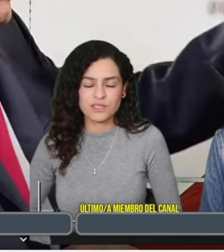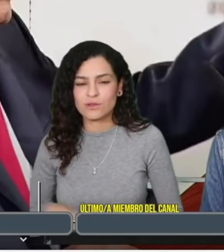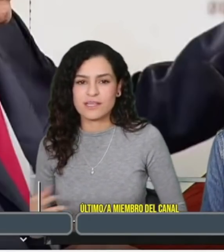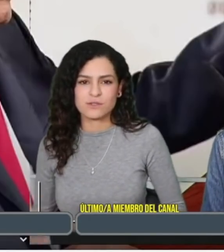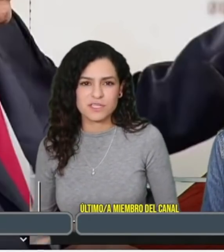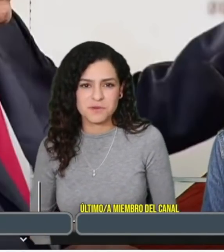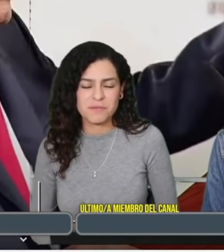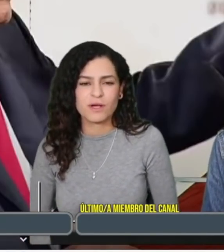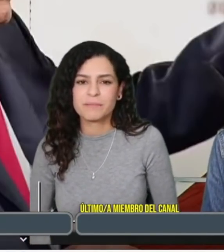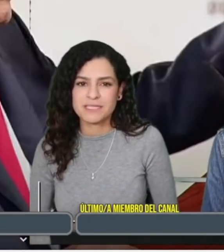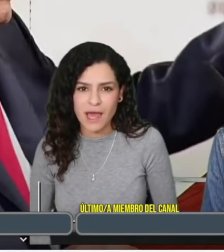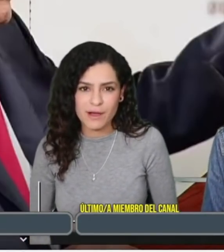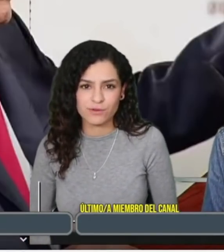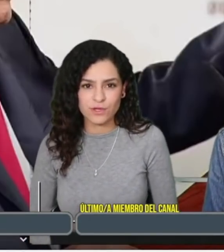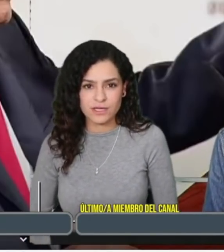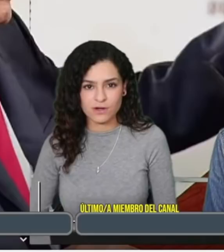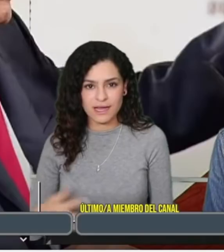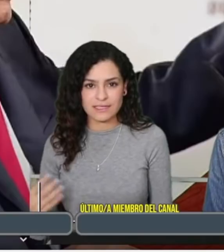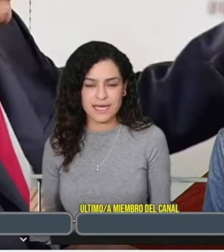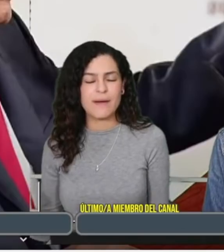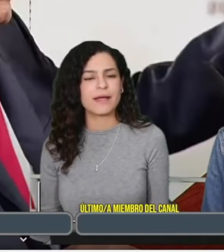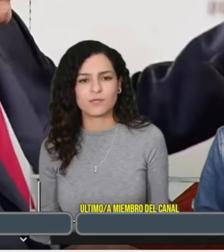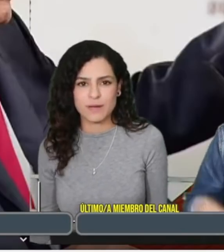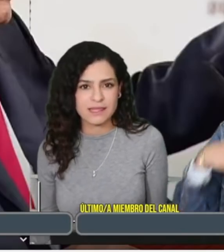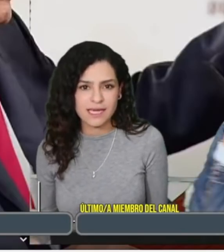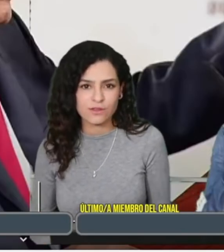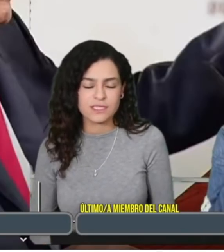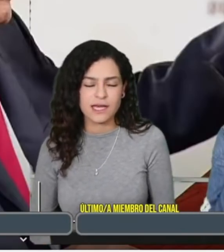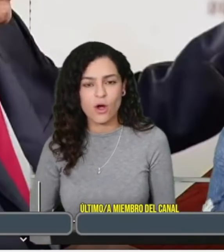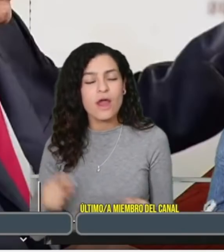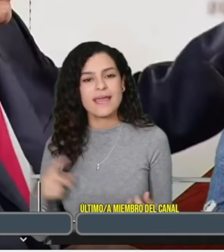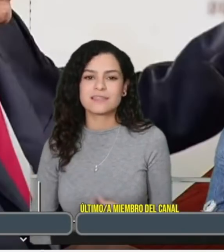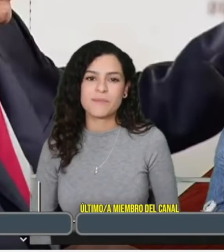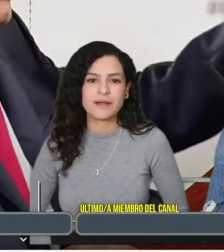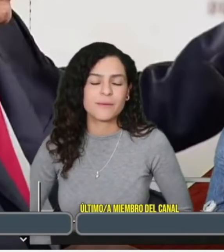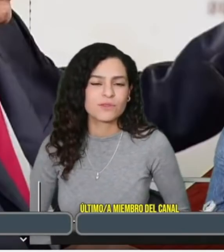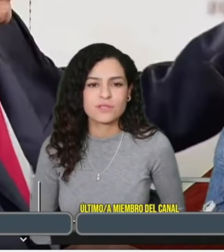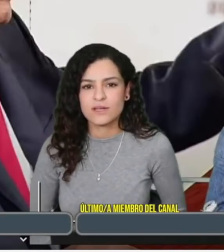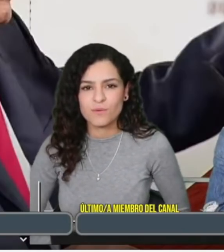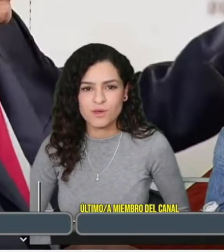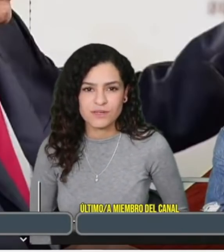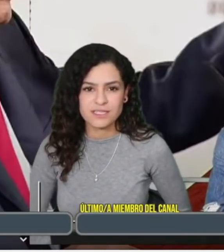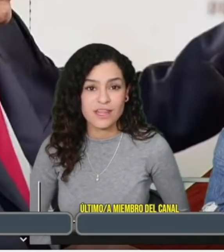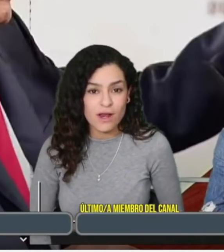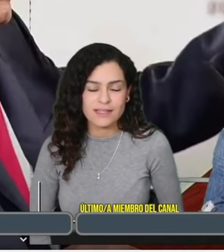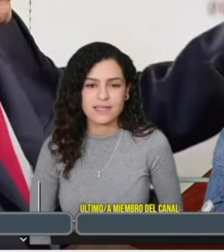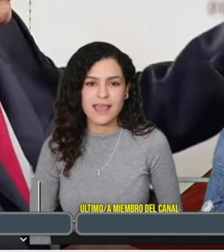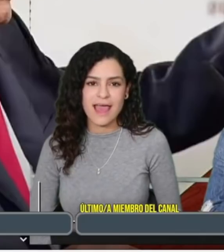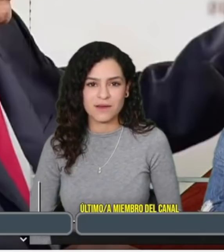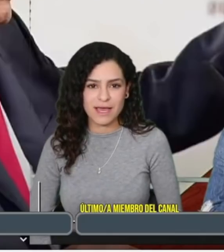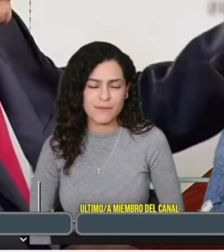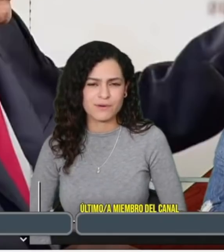ellos haciendo las cosas bien, pero ¿qué pasaba con todo ese dinero que les llegaba? Que nos platique dónde sacó ese departamento de 5 millones de dólares